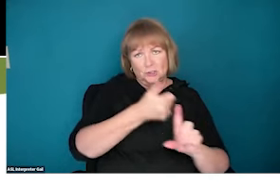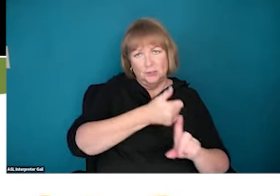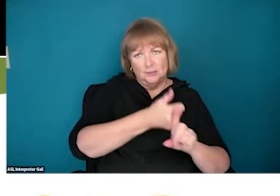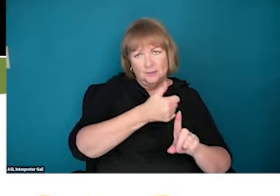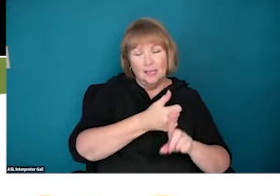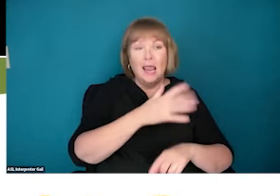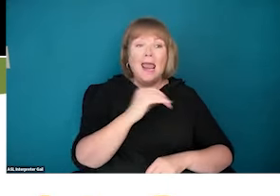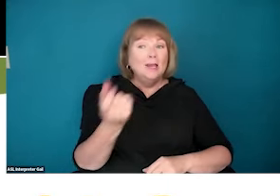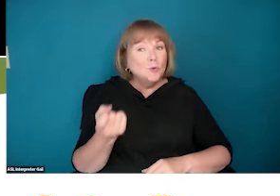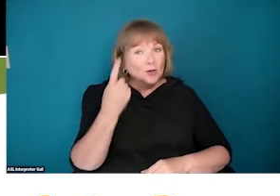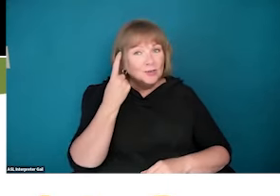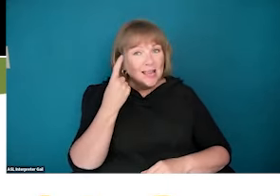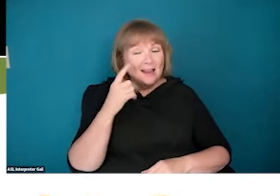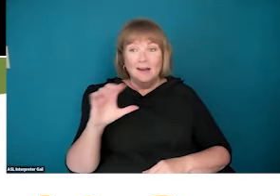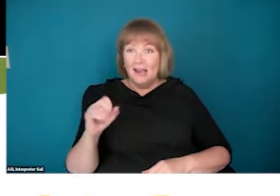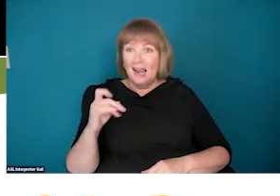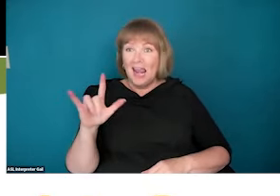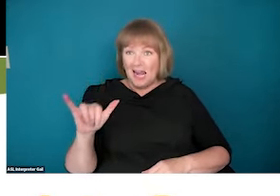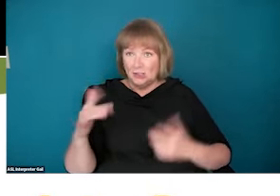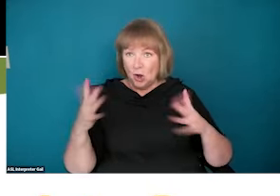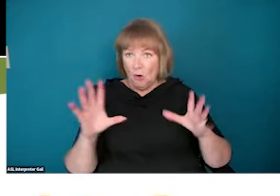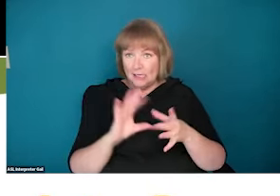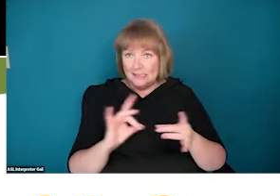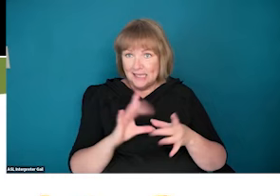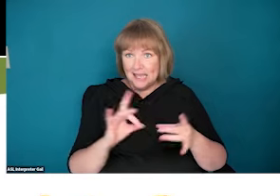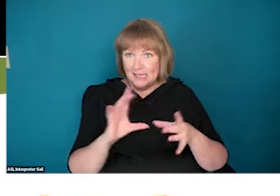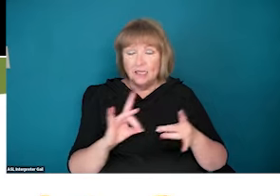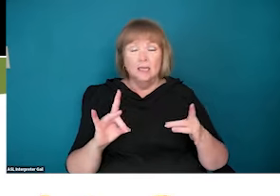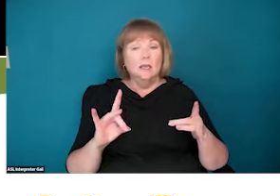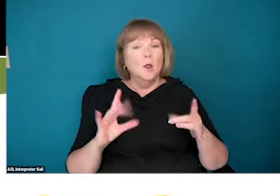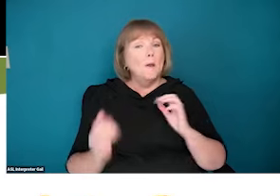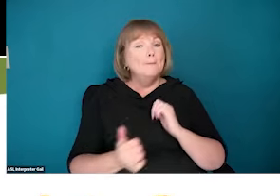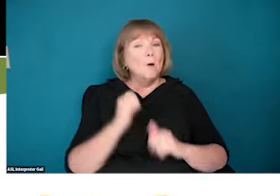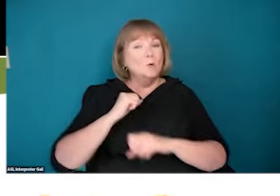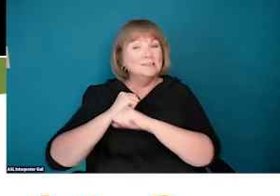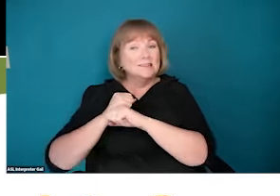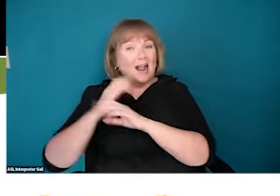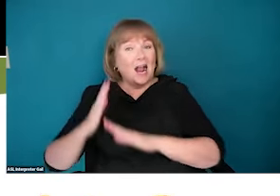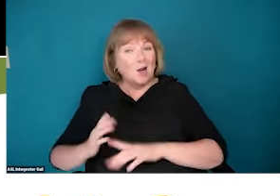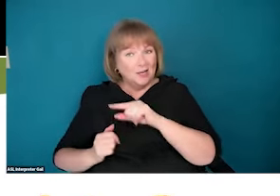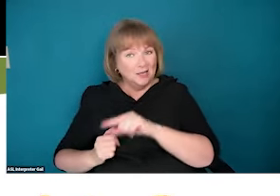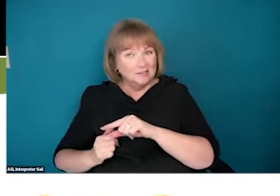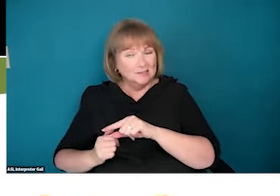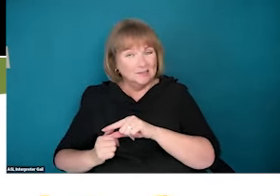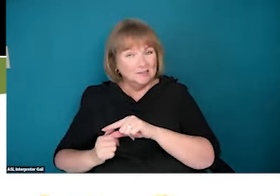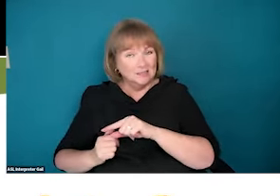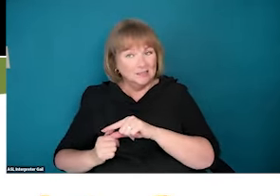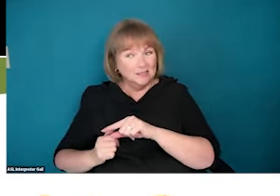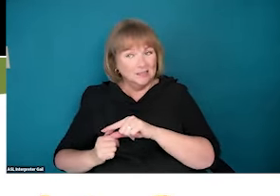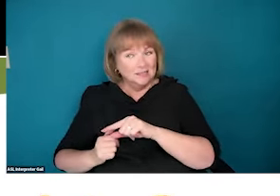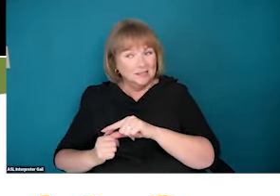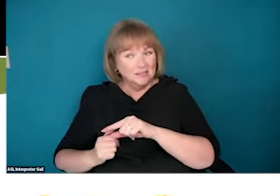apoyarlos y en tomar estas decisiones, cómo, y entender, como mencionó Adri, que la mayoría de los acuerdos